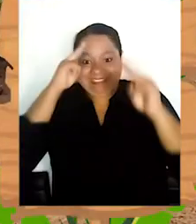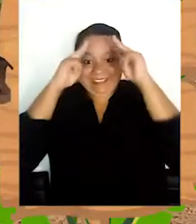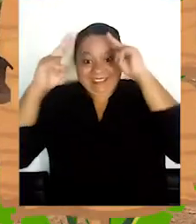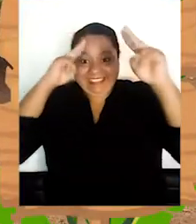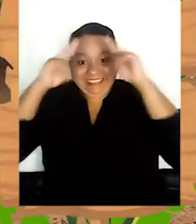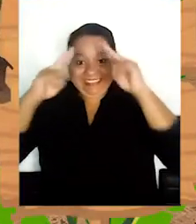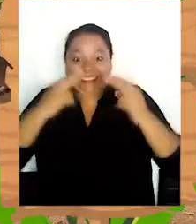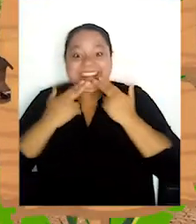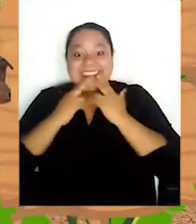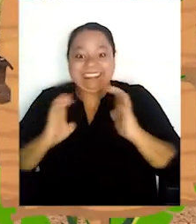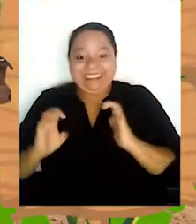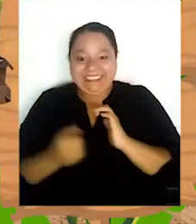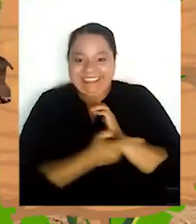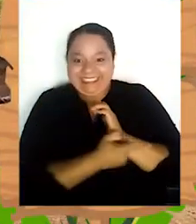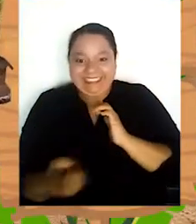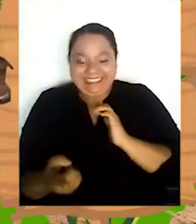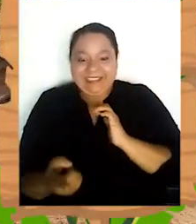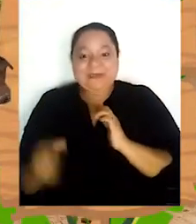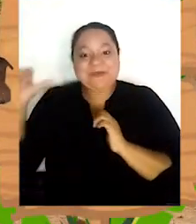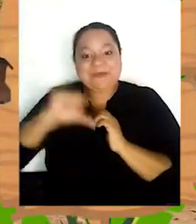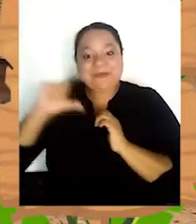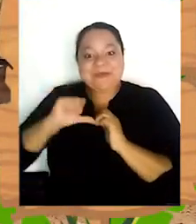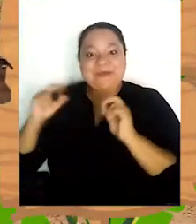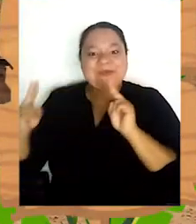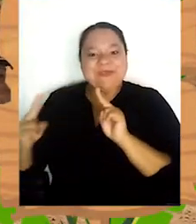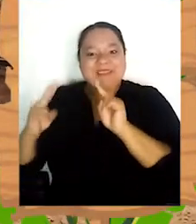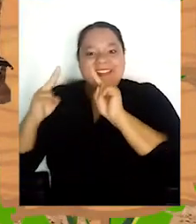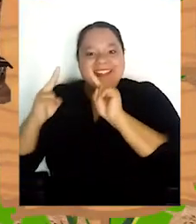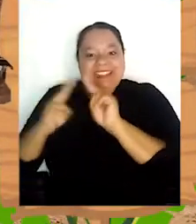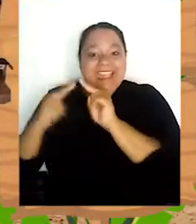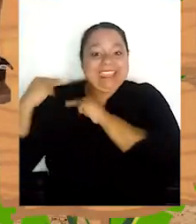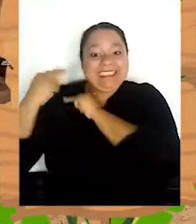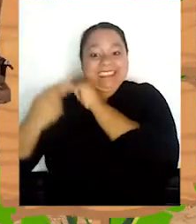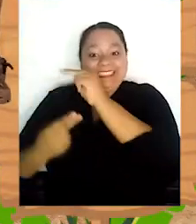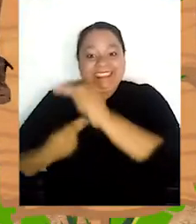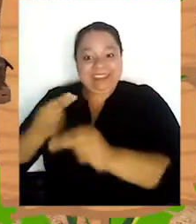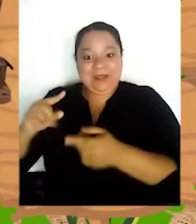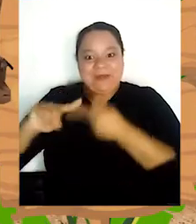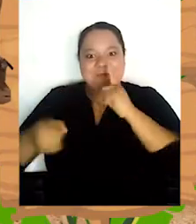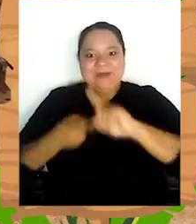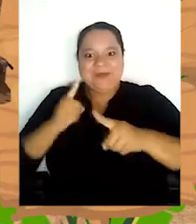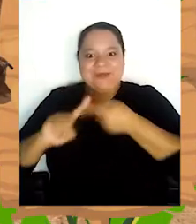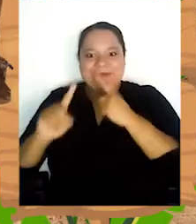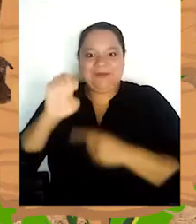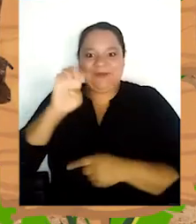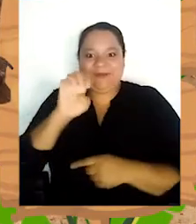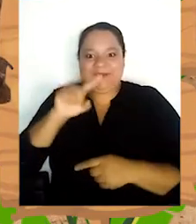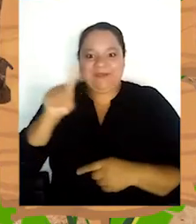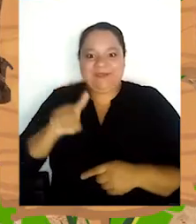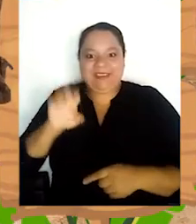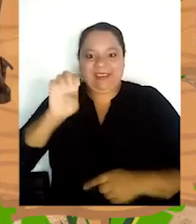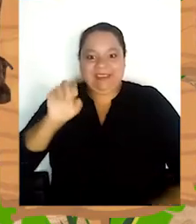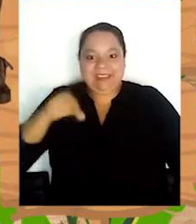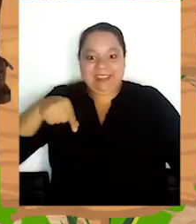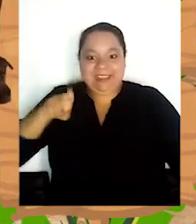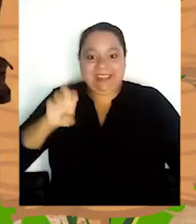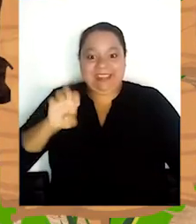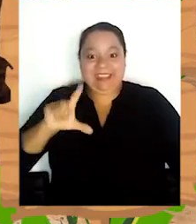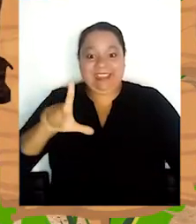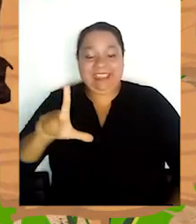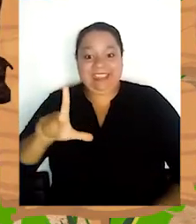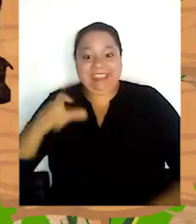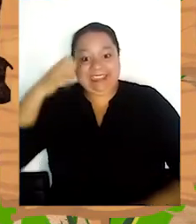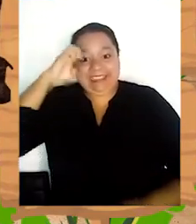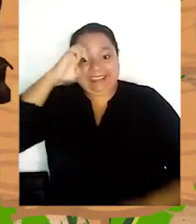Hola niños, hoy vamos a conocer la historia de nuestro amigo Ezequiel. Él tiene